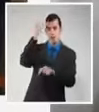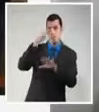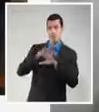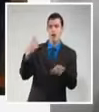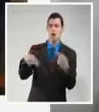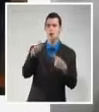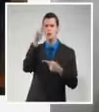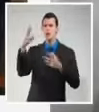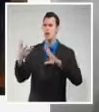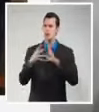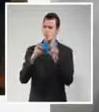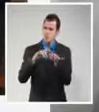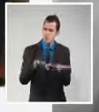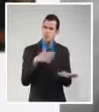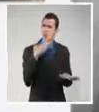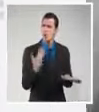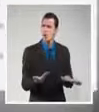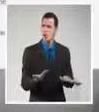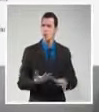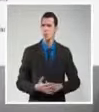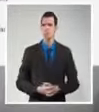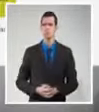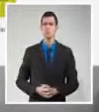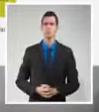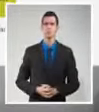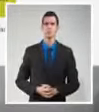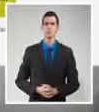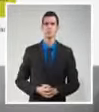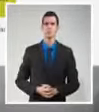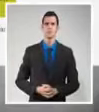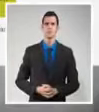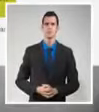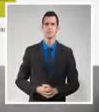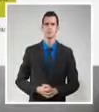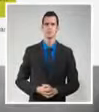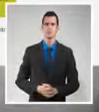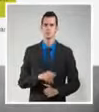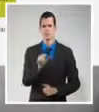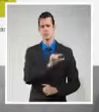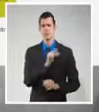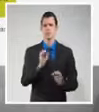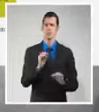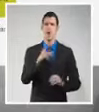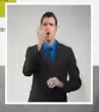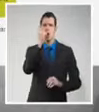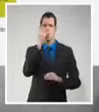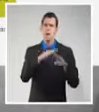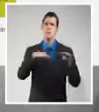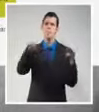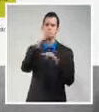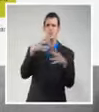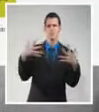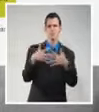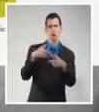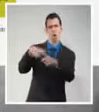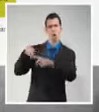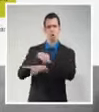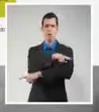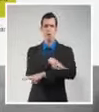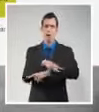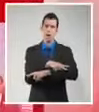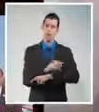recientes a The Associated Press, el ministro de Relaciones Exteriores, Bruno Rodríguez Parguilla, calificó de fallida la operación